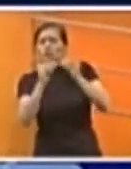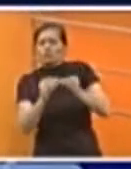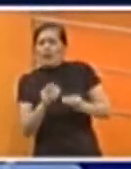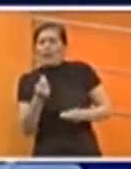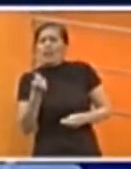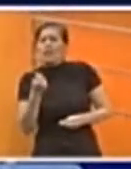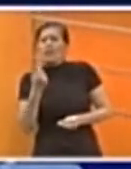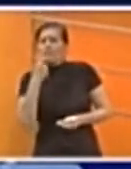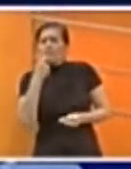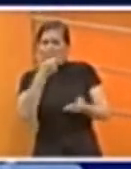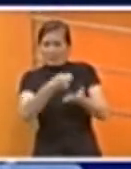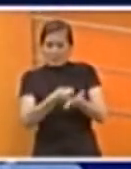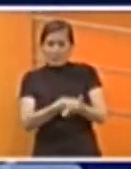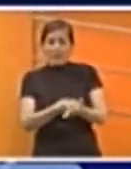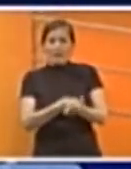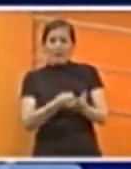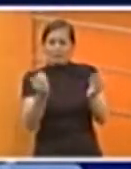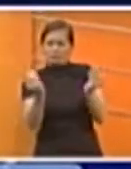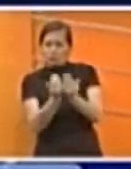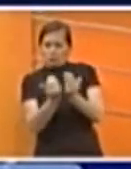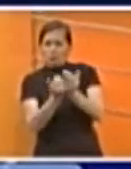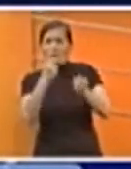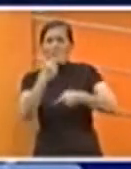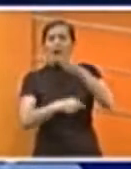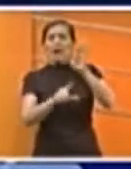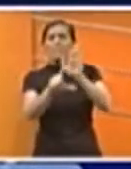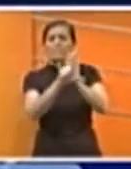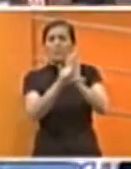deudas. El tratamiento del proyecto de modificación de la ley